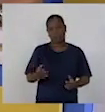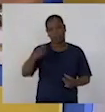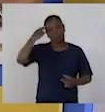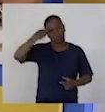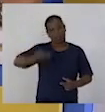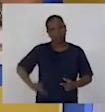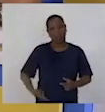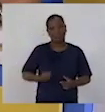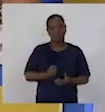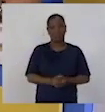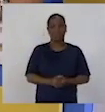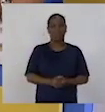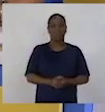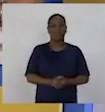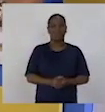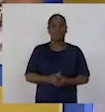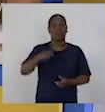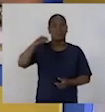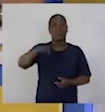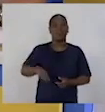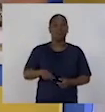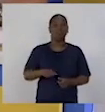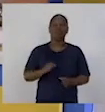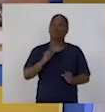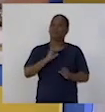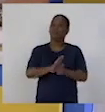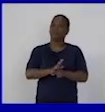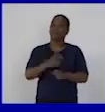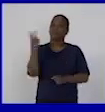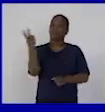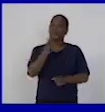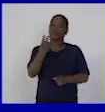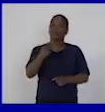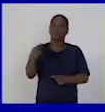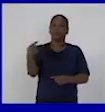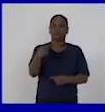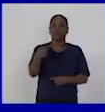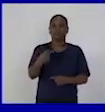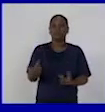salud. Ahora, a continuación comenzaríamos con el segundo factor,